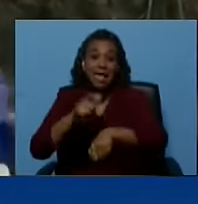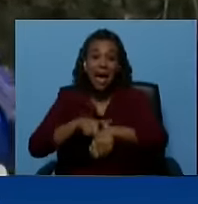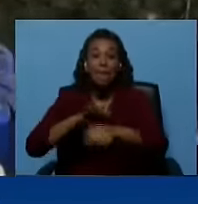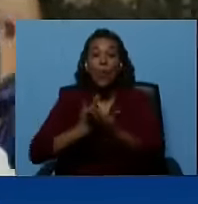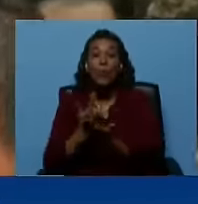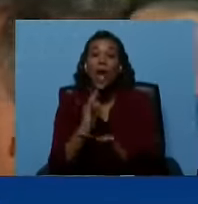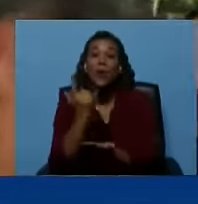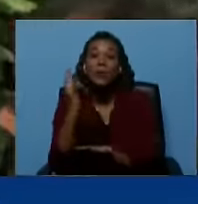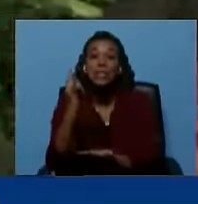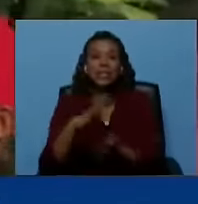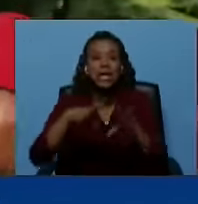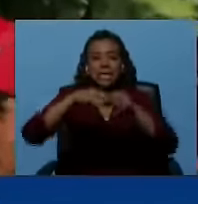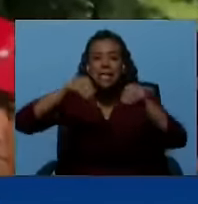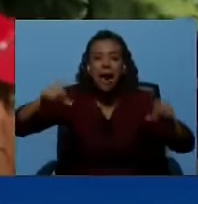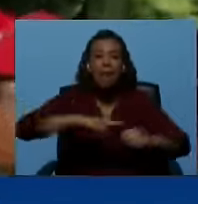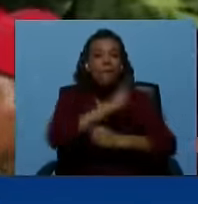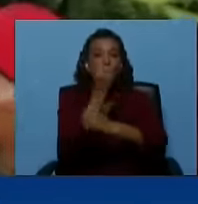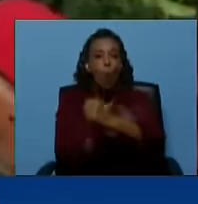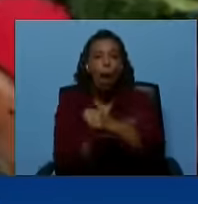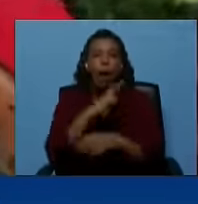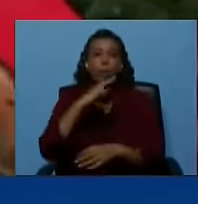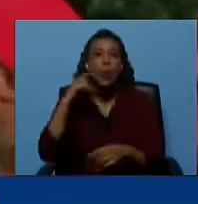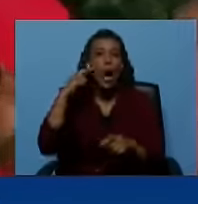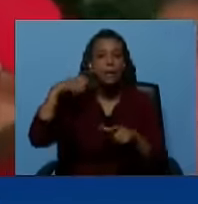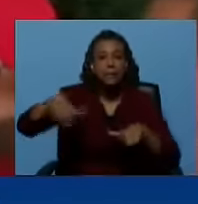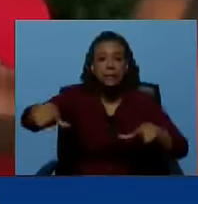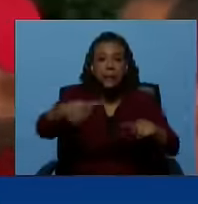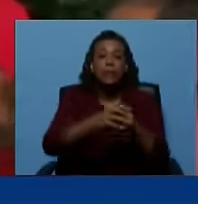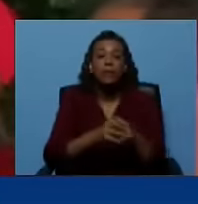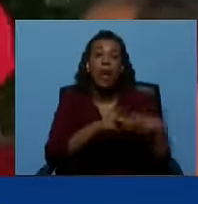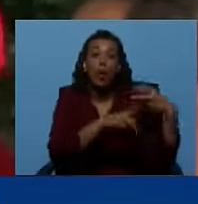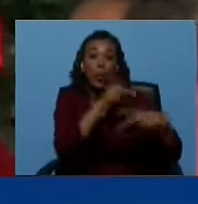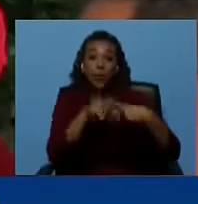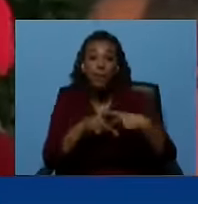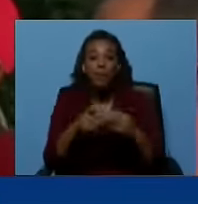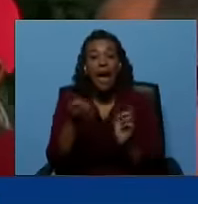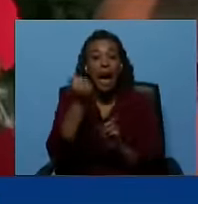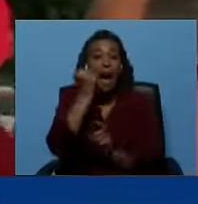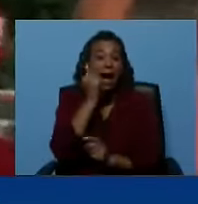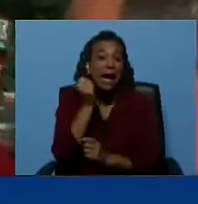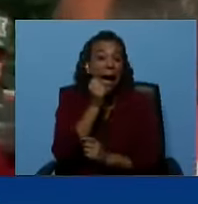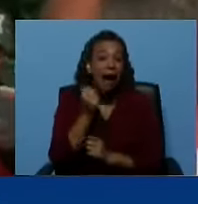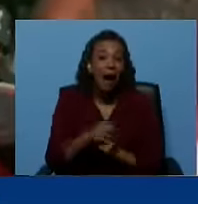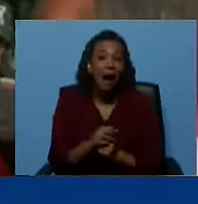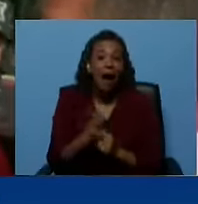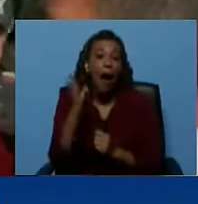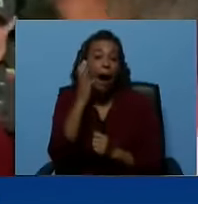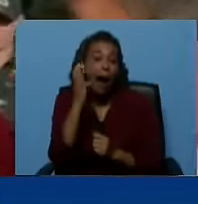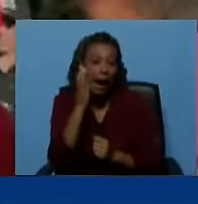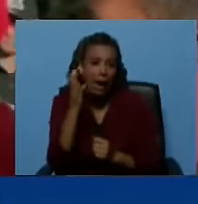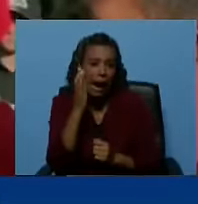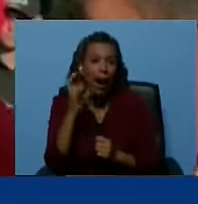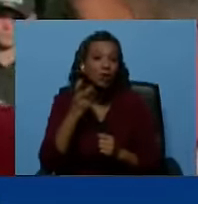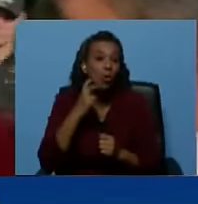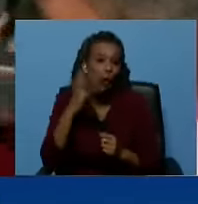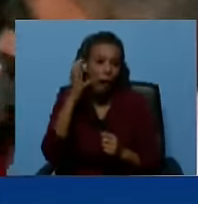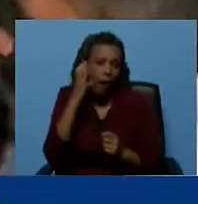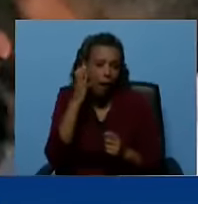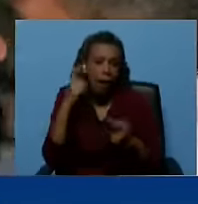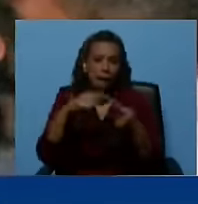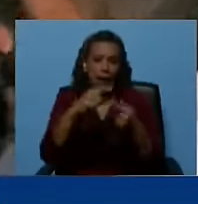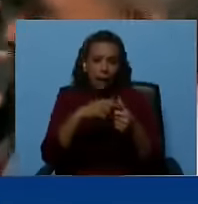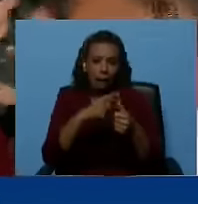sí es una tierra fértil aquí se produce cacao la leña tiene como un perfume sí